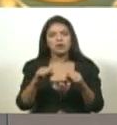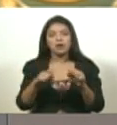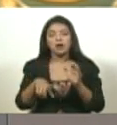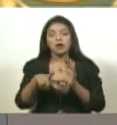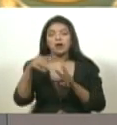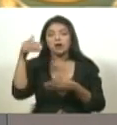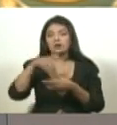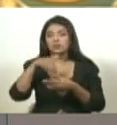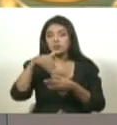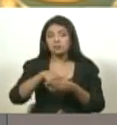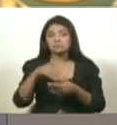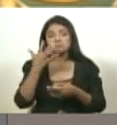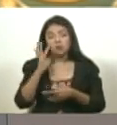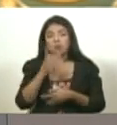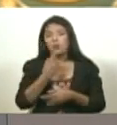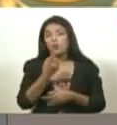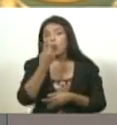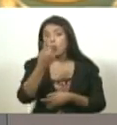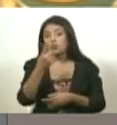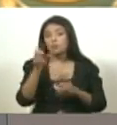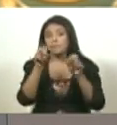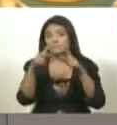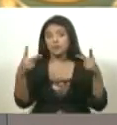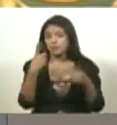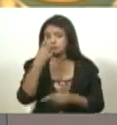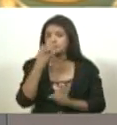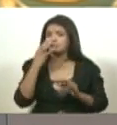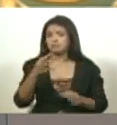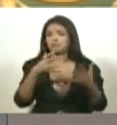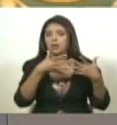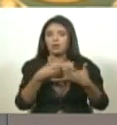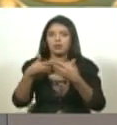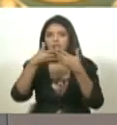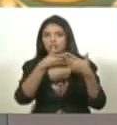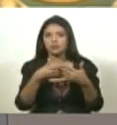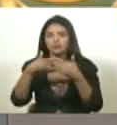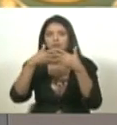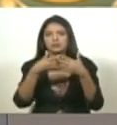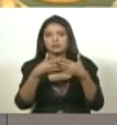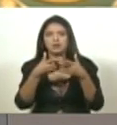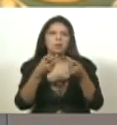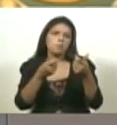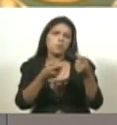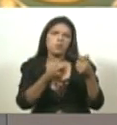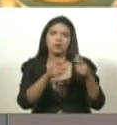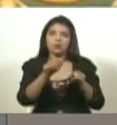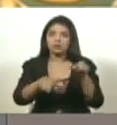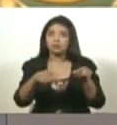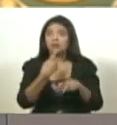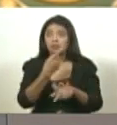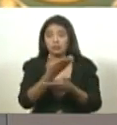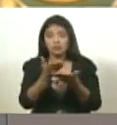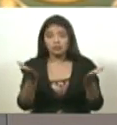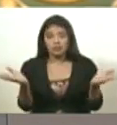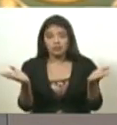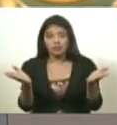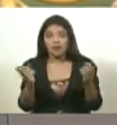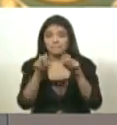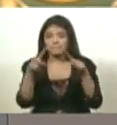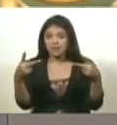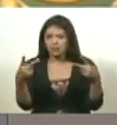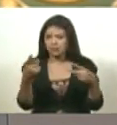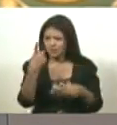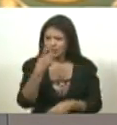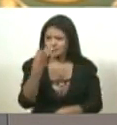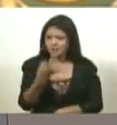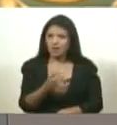el New York Times? Uno de los periódicos más serios de Estados Unidos. Notablemente escasa. Eso es lo que le dice usted. No que el periódico es serio, sino